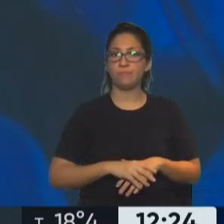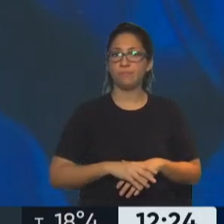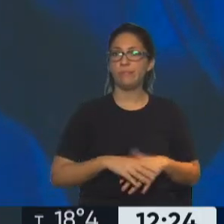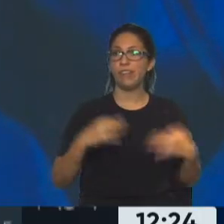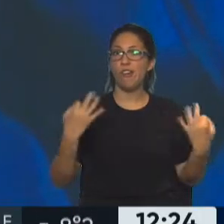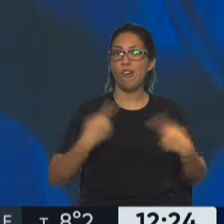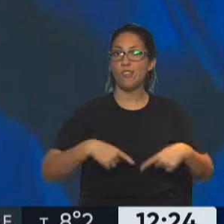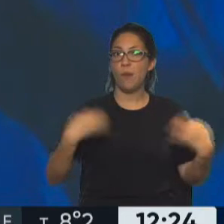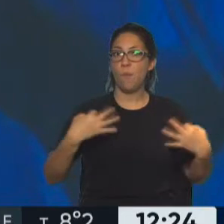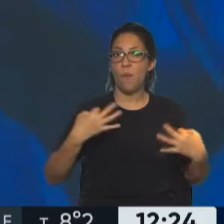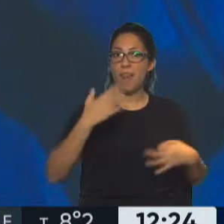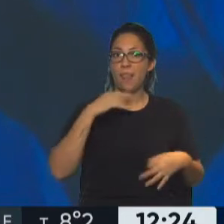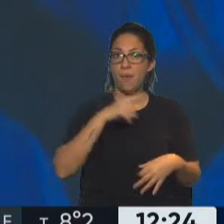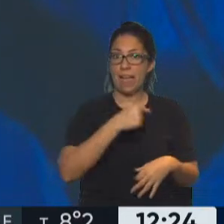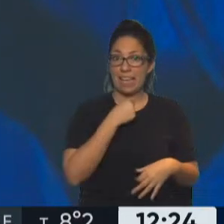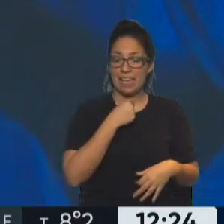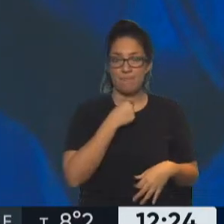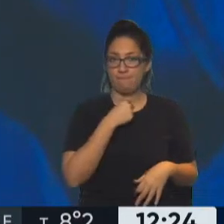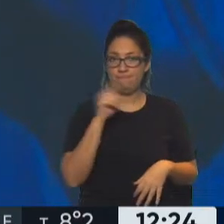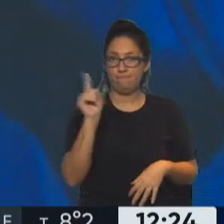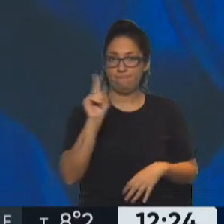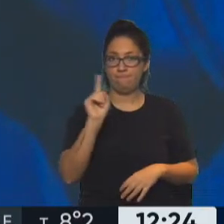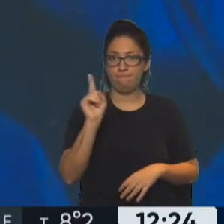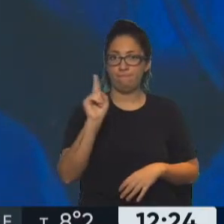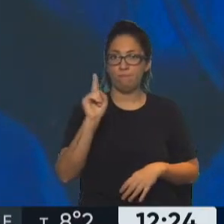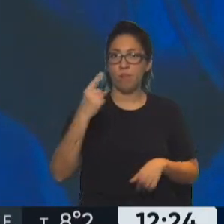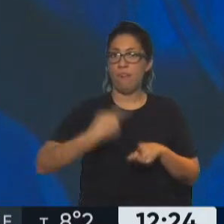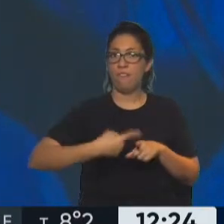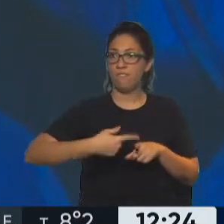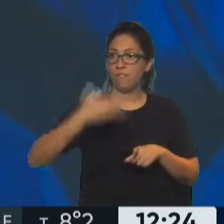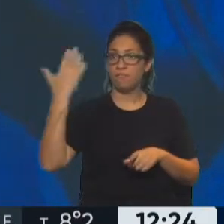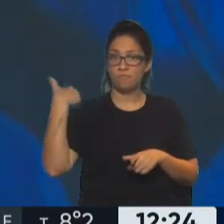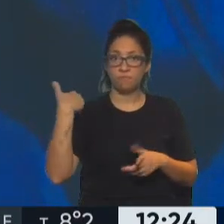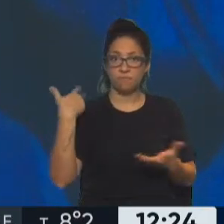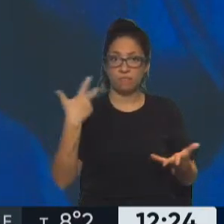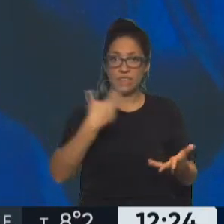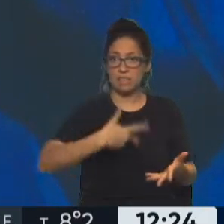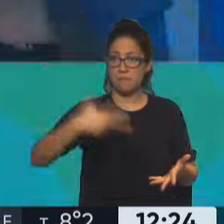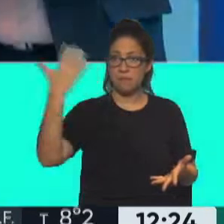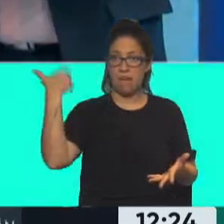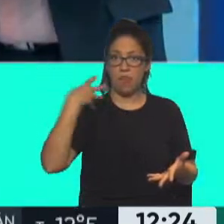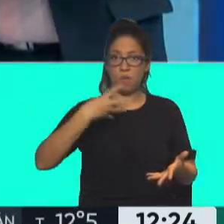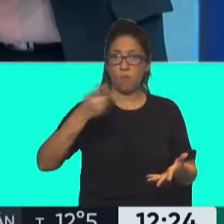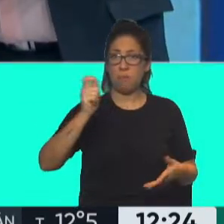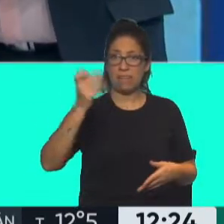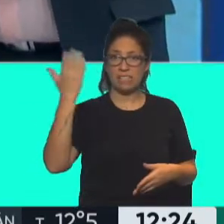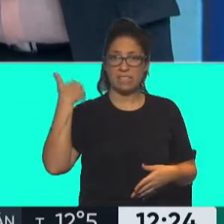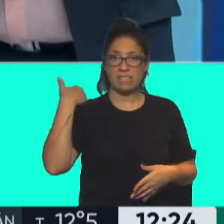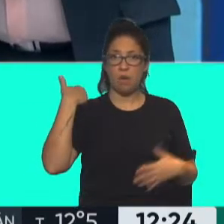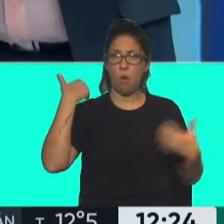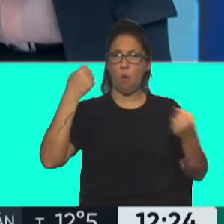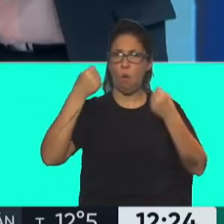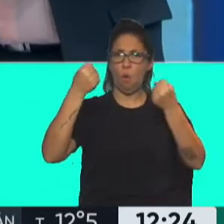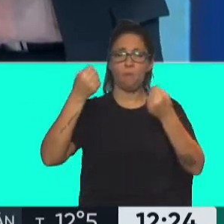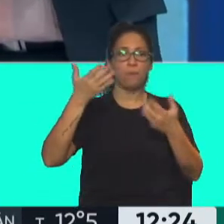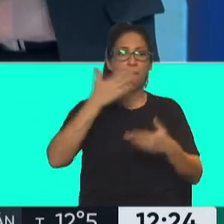la gente de Boca hubiese esperado. No, claro. Después de que festejó un título hace 3 semanas, 4, un mes. ¿Viste? Tiene esas